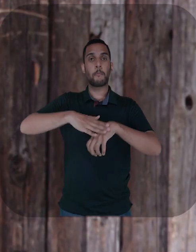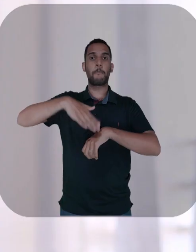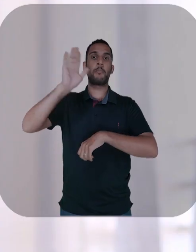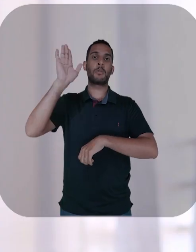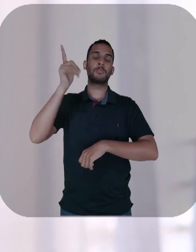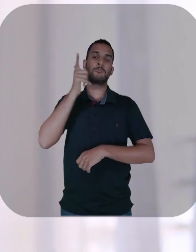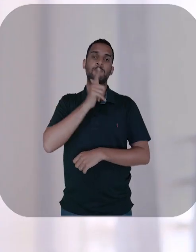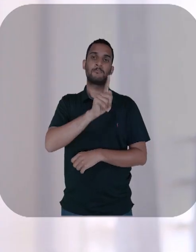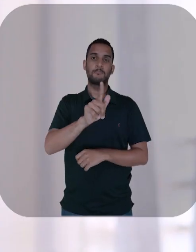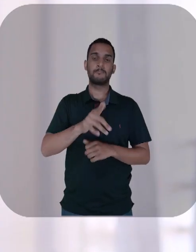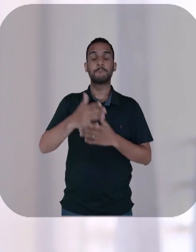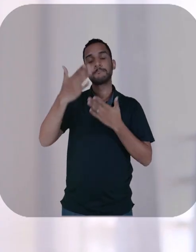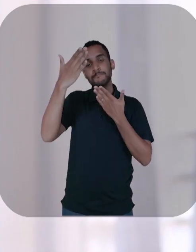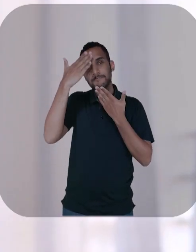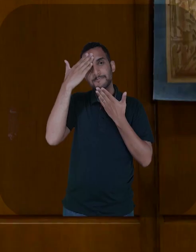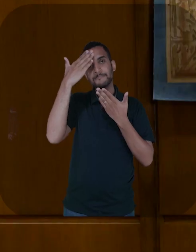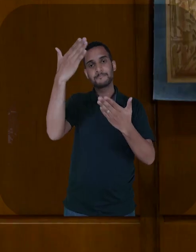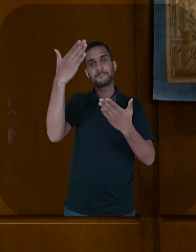unidad.